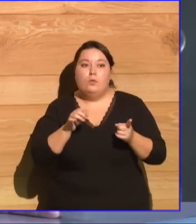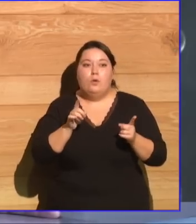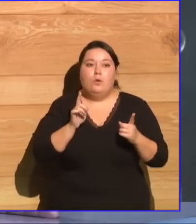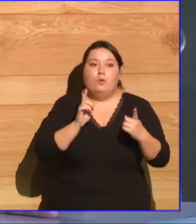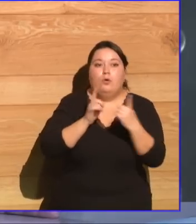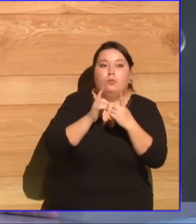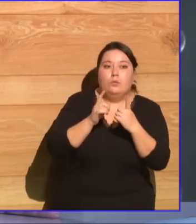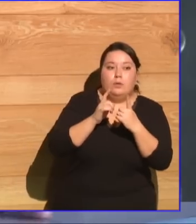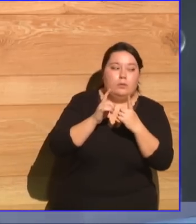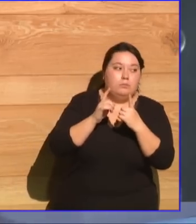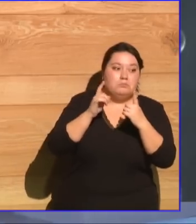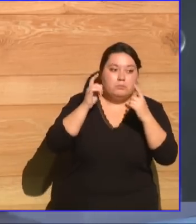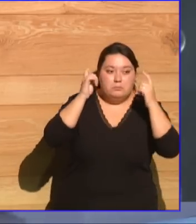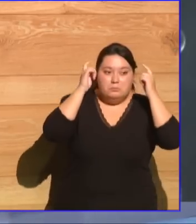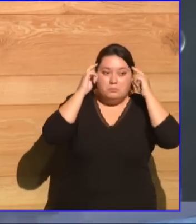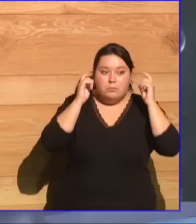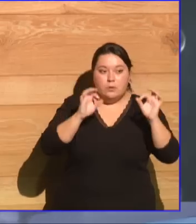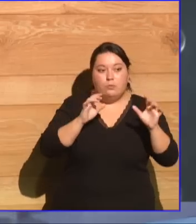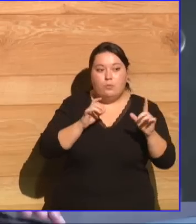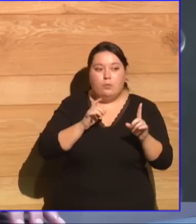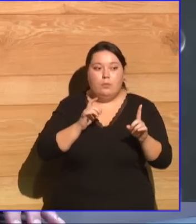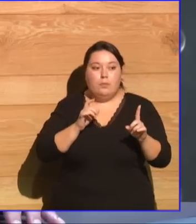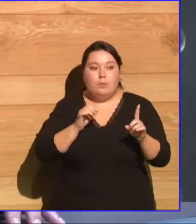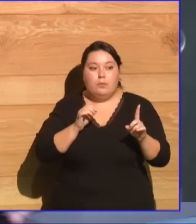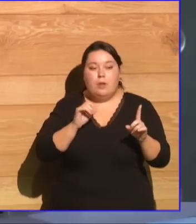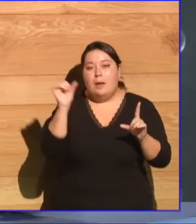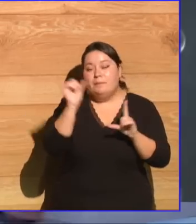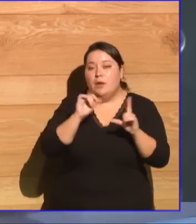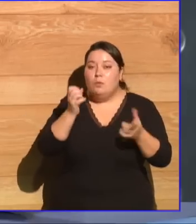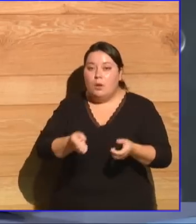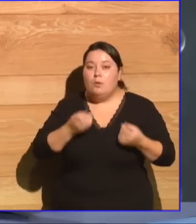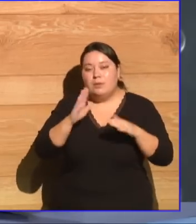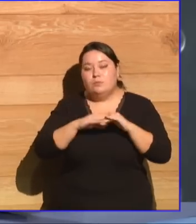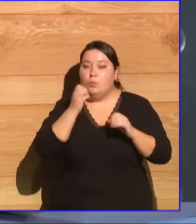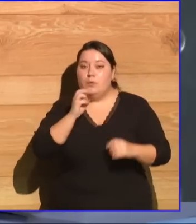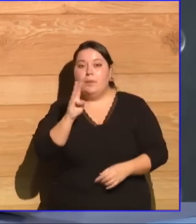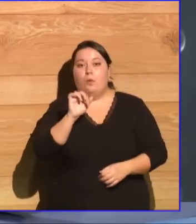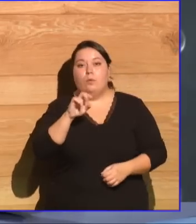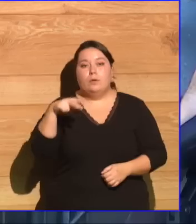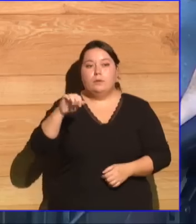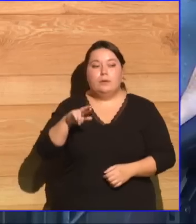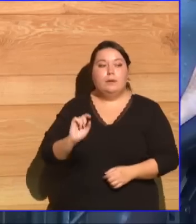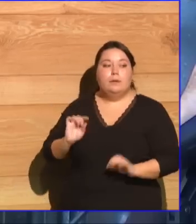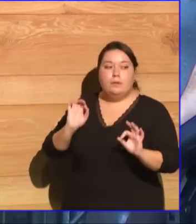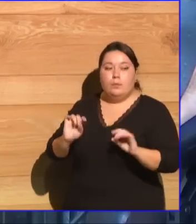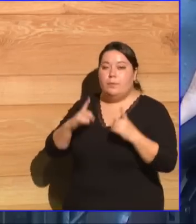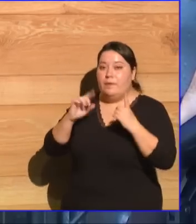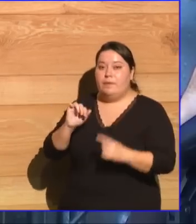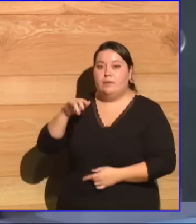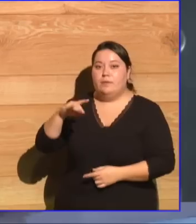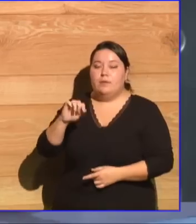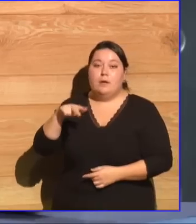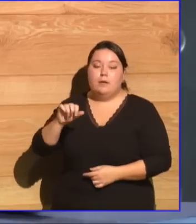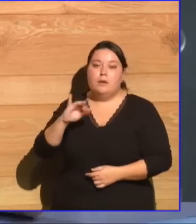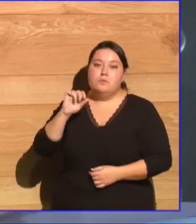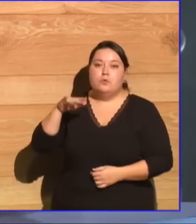Mousing, del que hemos hablado algunas veces, que es que la música cuente lo que hace la película, que está muy bien para la Warner. Por primera vez en el programa de Indiana Jones. Claro, y que no